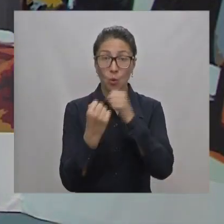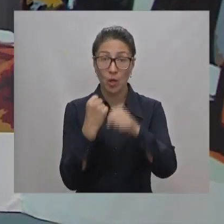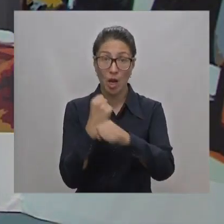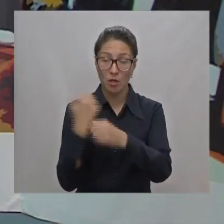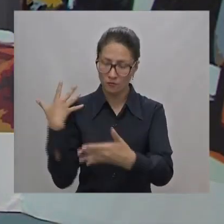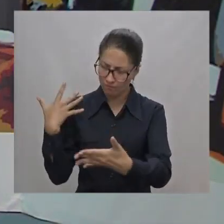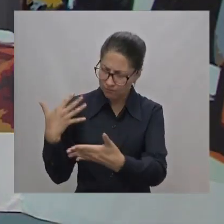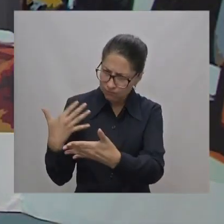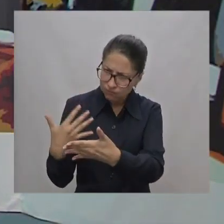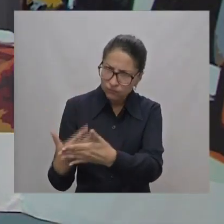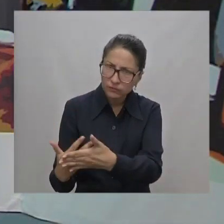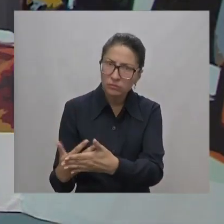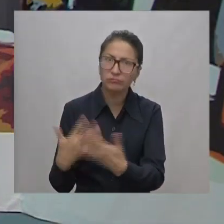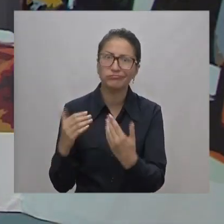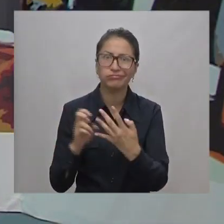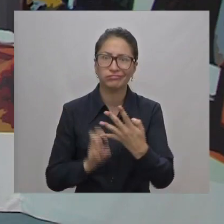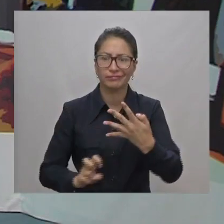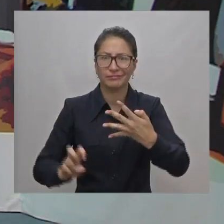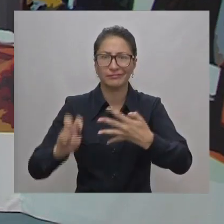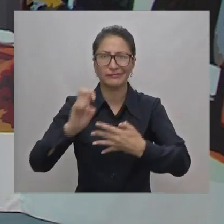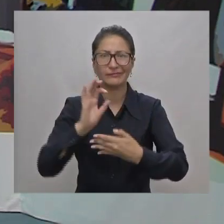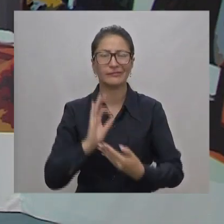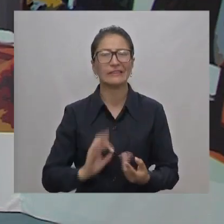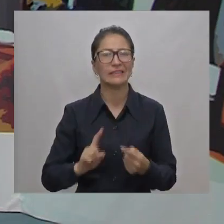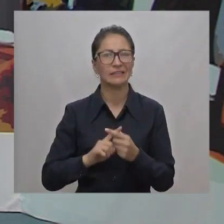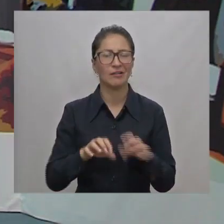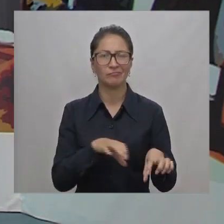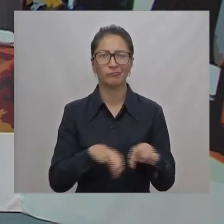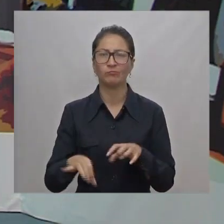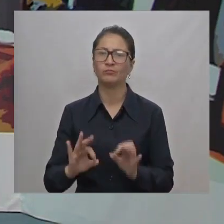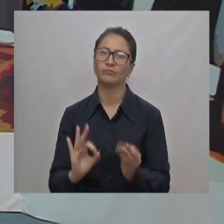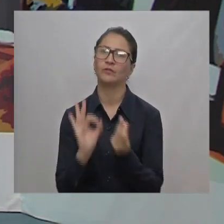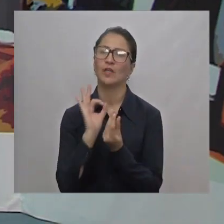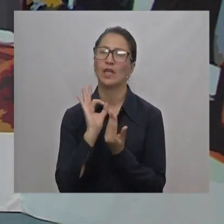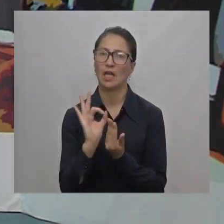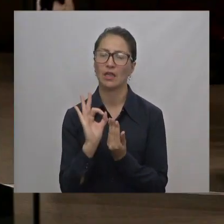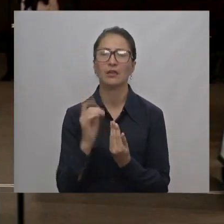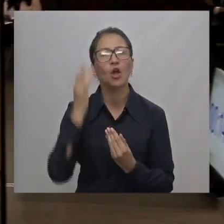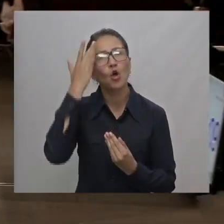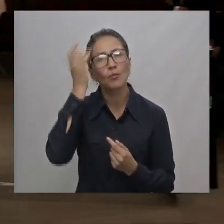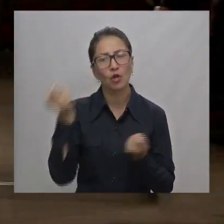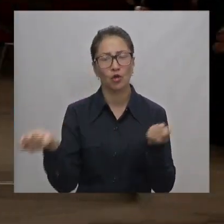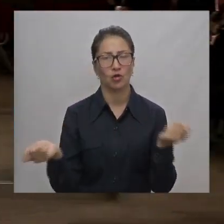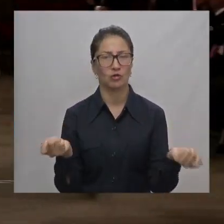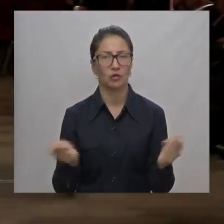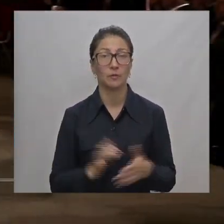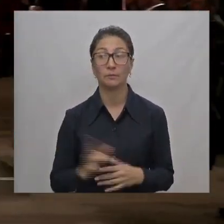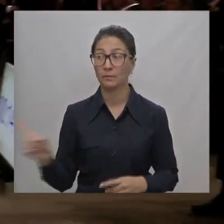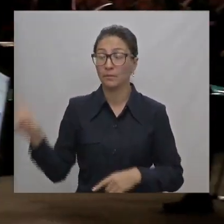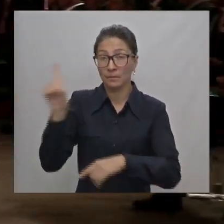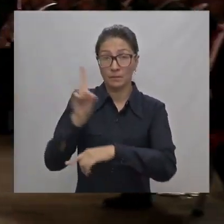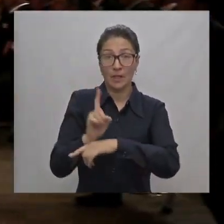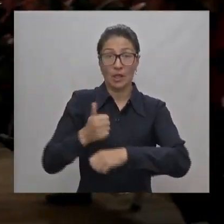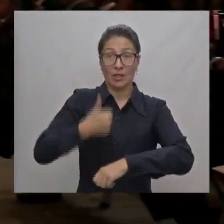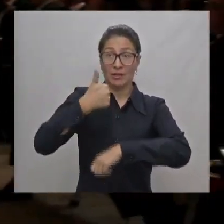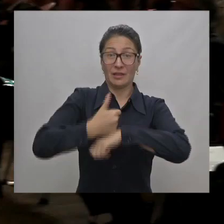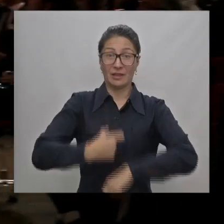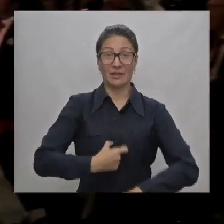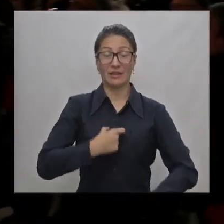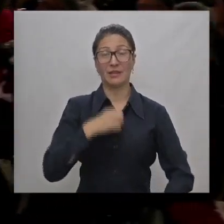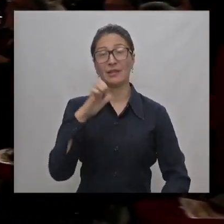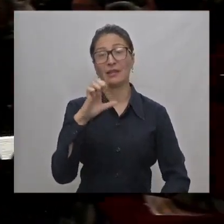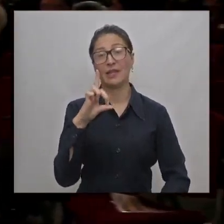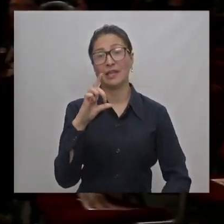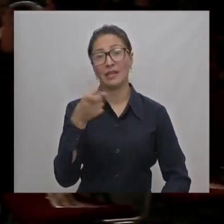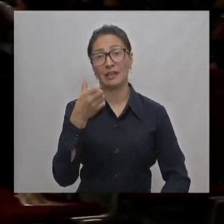últimos 4 años ha alcanzado altos niveles de efectividad y eficiencia en el control fiscal. Su actual Contralor, Edgardo